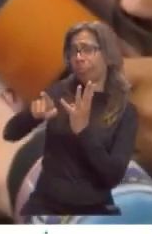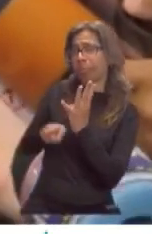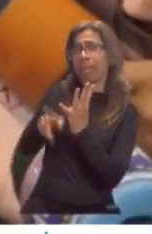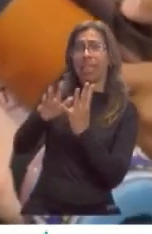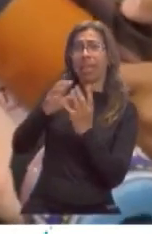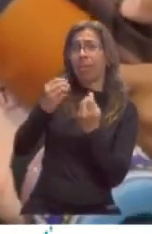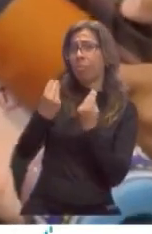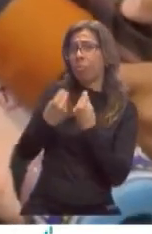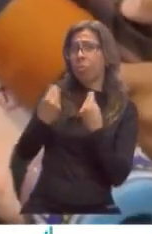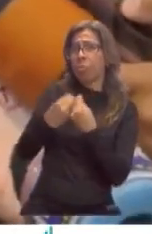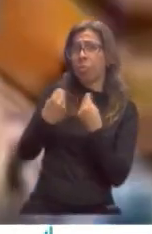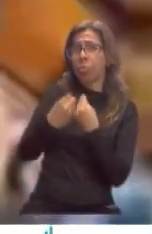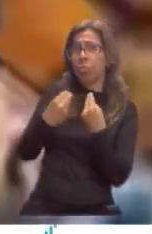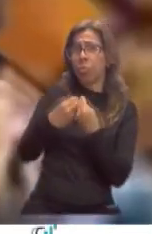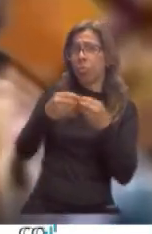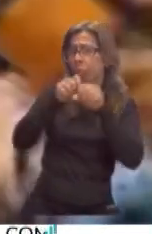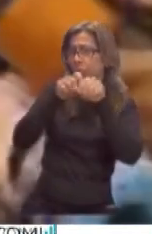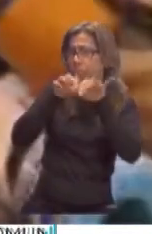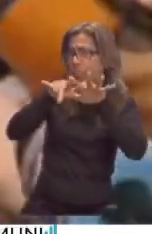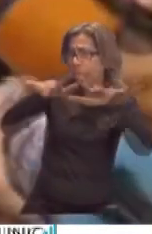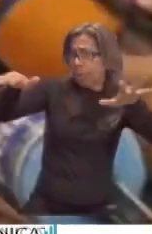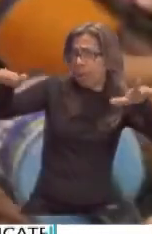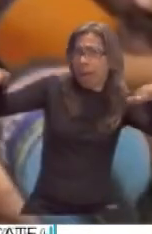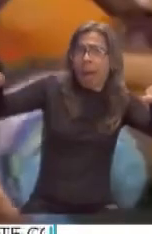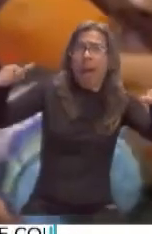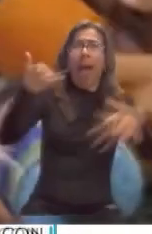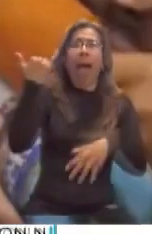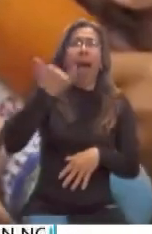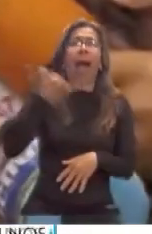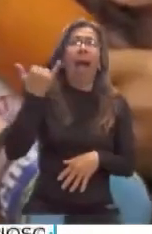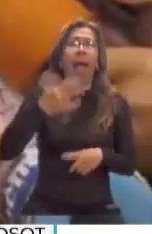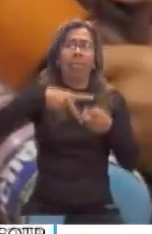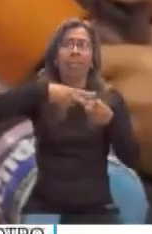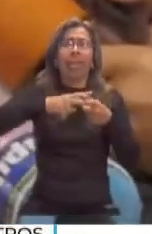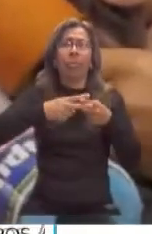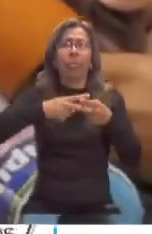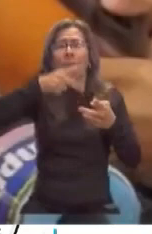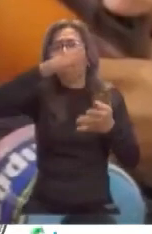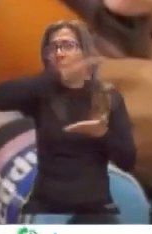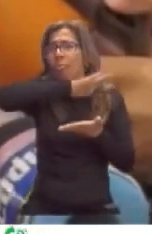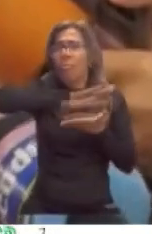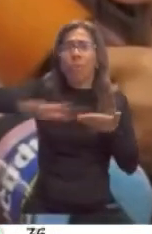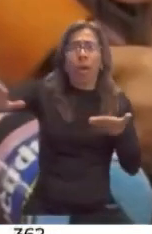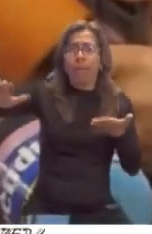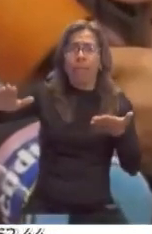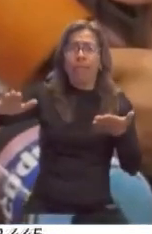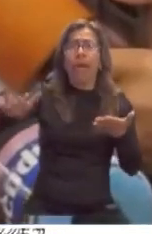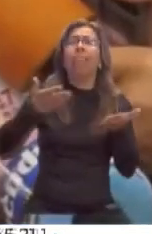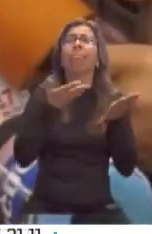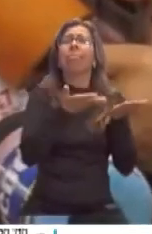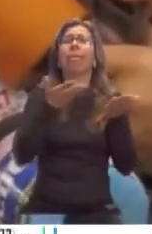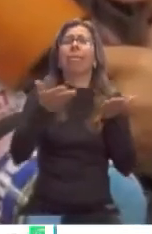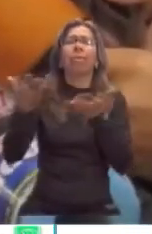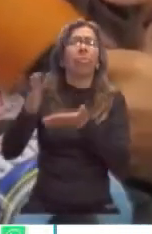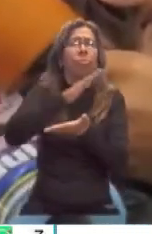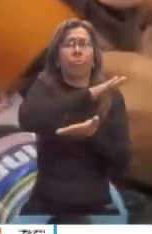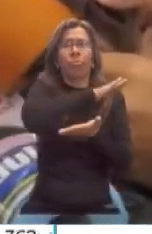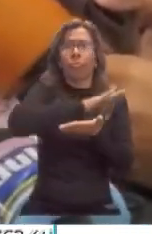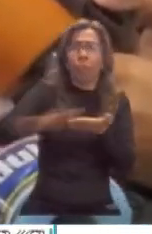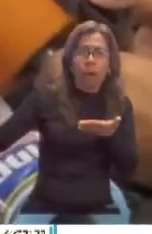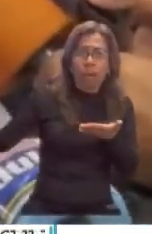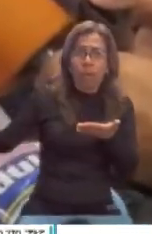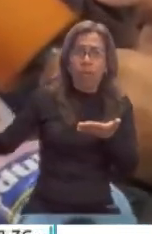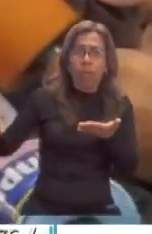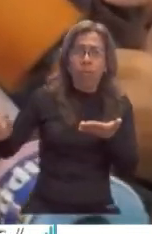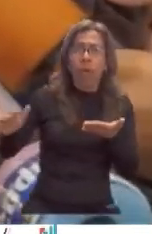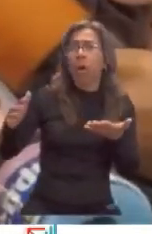nuevos emprendimientos y en nuevas tecnologías y a su vez nuevos servicios, o sea que todo el background adquirido